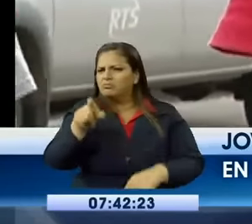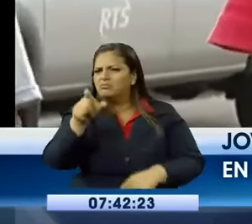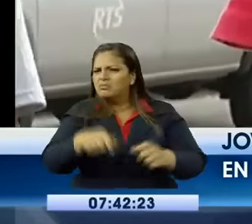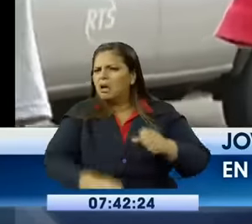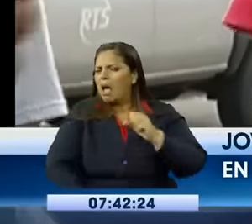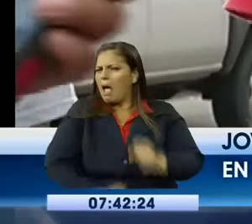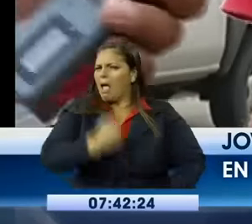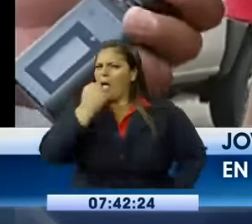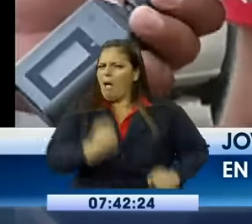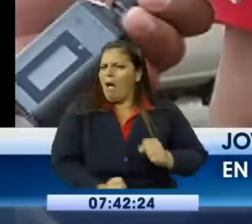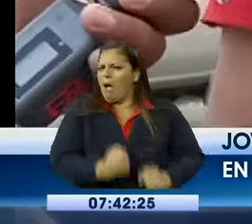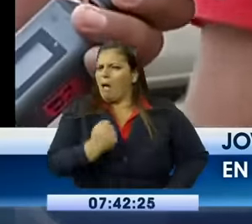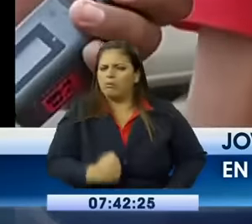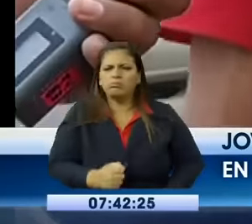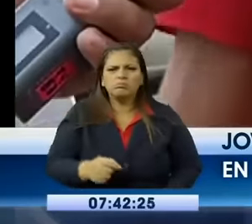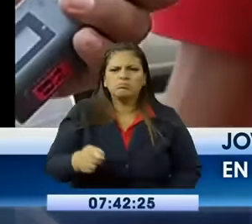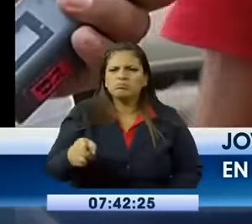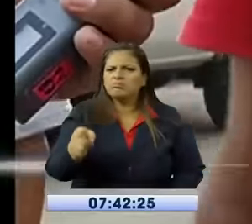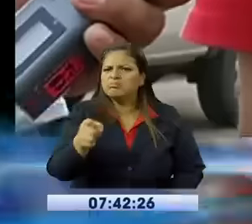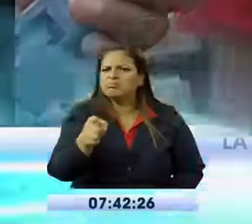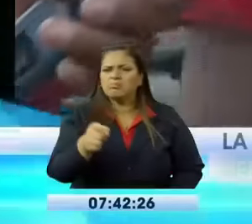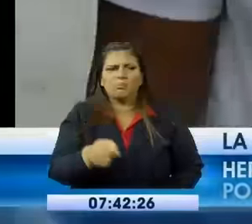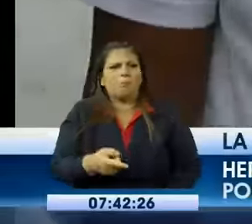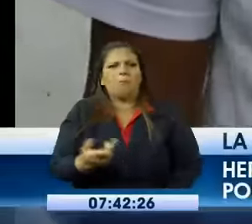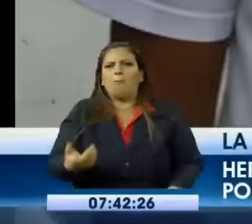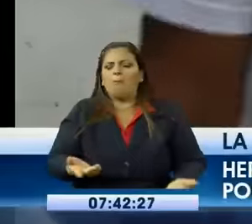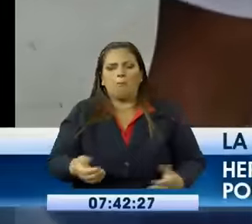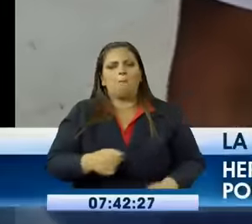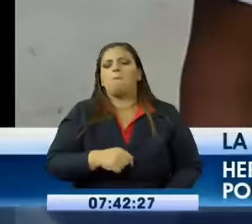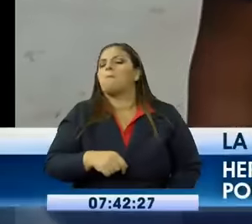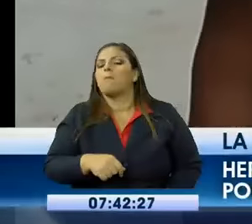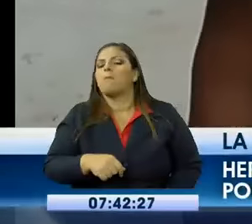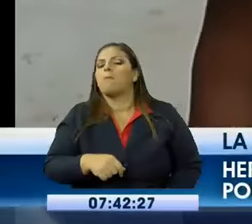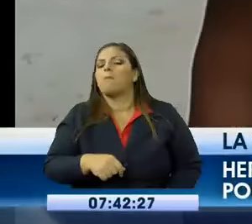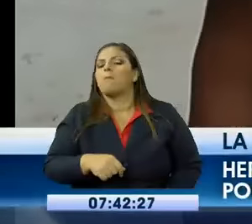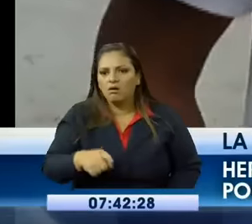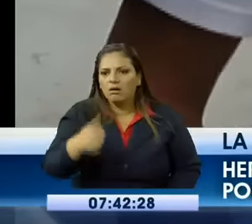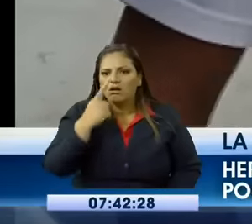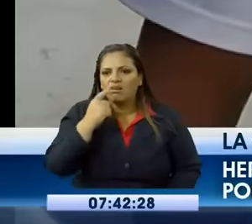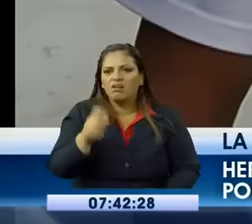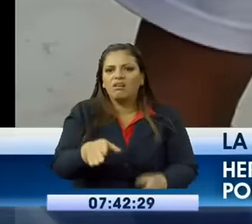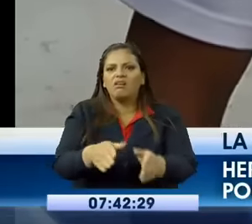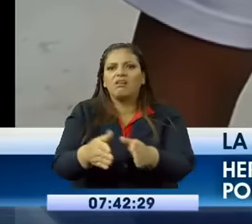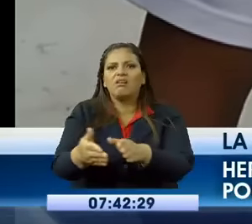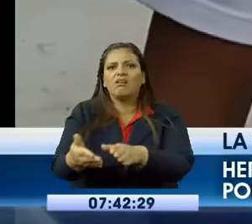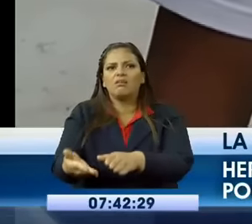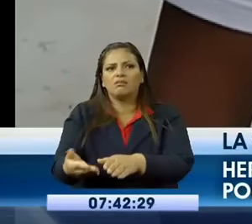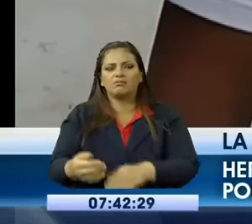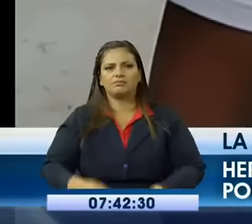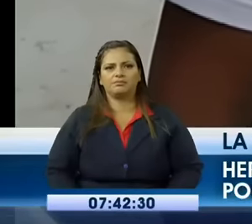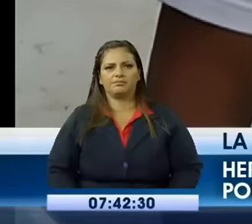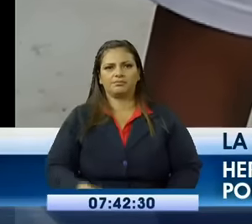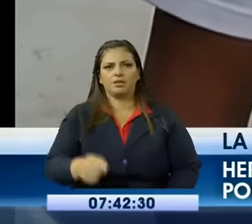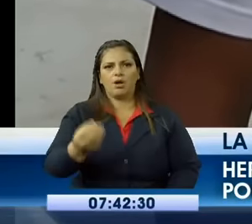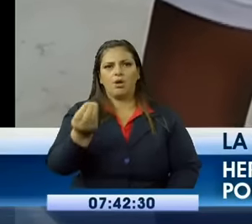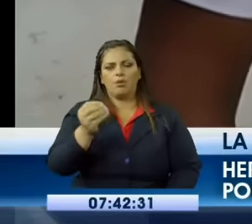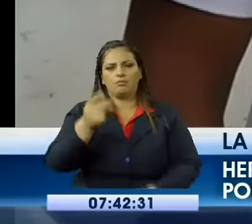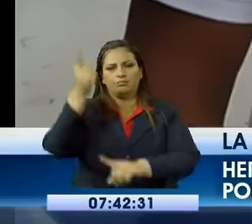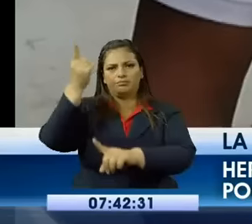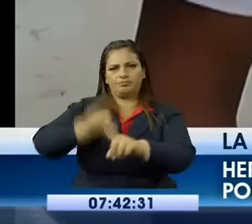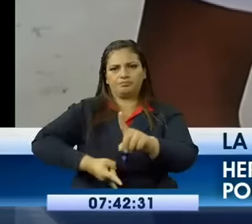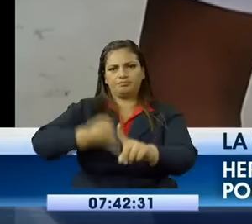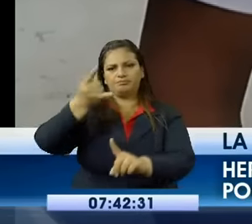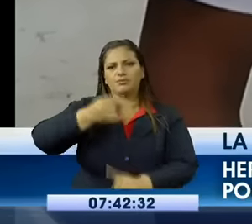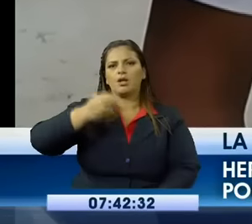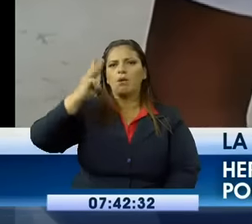ejemplo, con qué se encontró cuando salió acá? Ya estaba tirado en el suelo. Que le habían disparado a Muchín, Muchín le dicen,